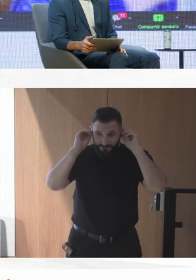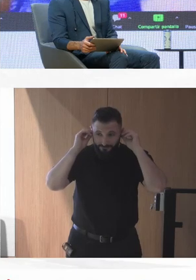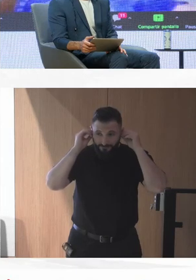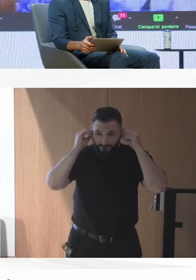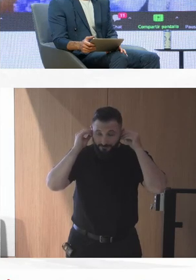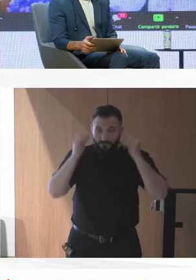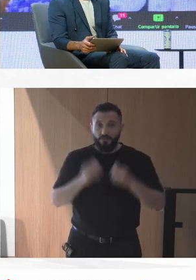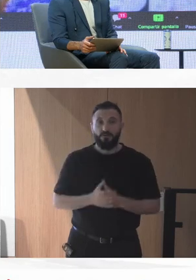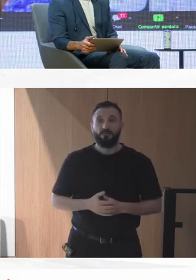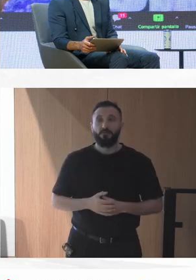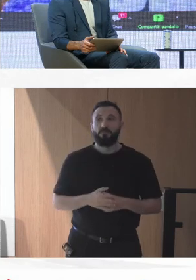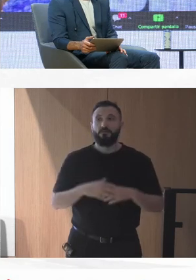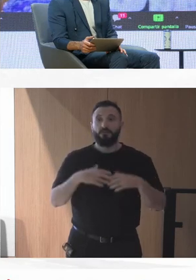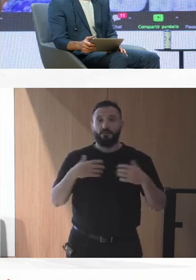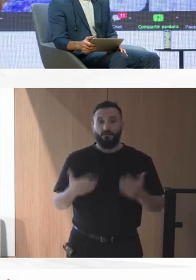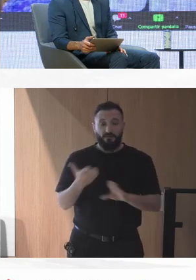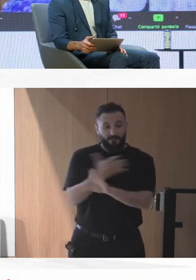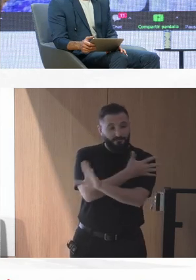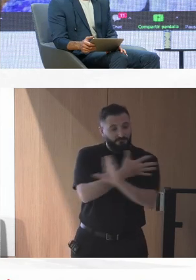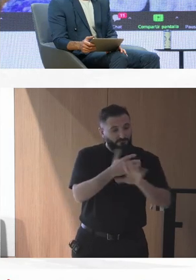aprender más sobre el tema nos puede ayudar a tomar estas decisiones. Y